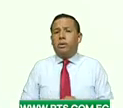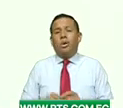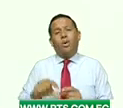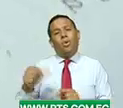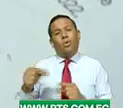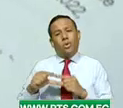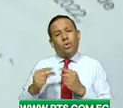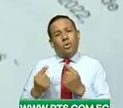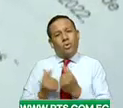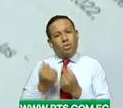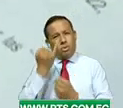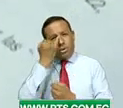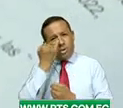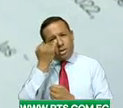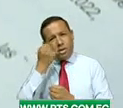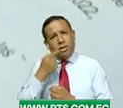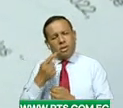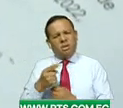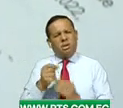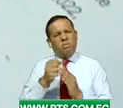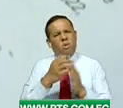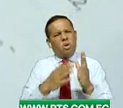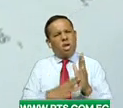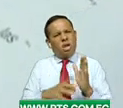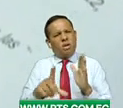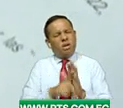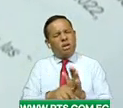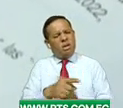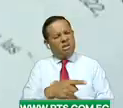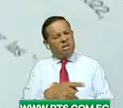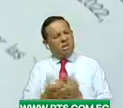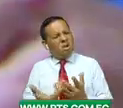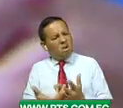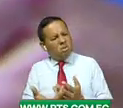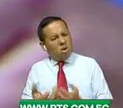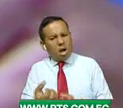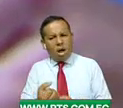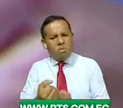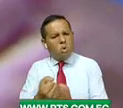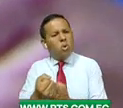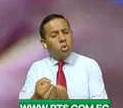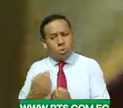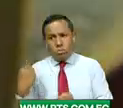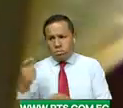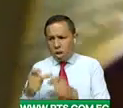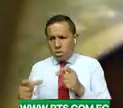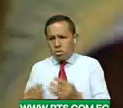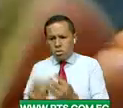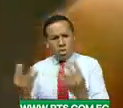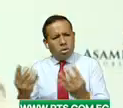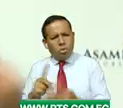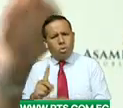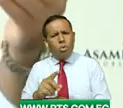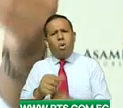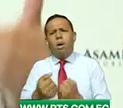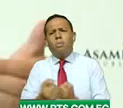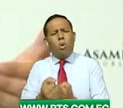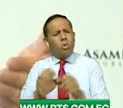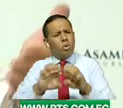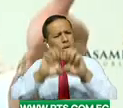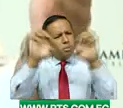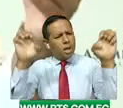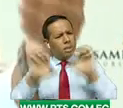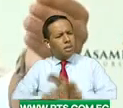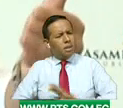otra. Consideran que este proyecto beneficiaría a las grandes empresas y no generaría renta para el país. Nosotros